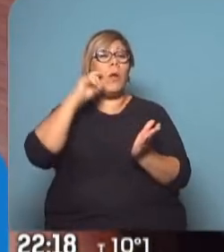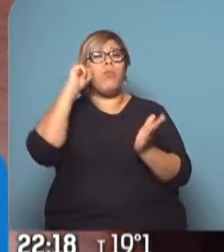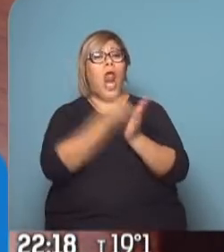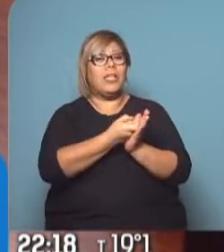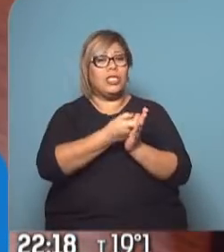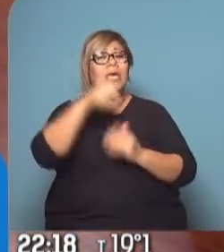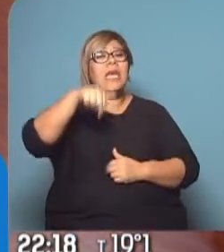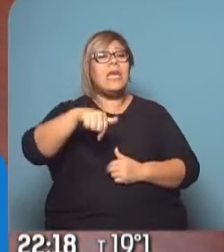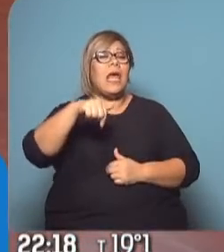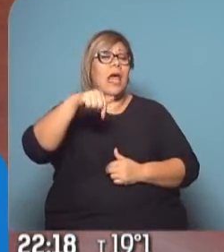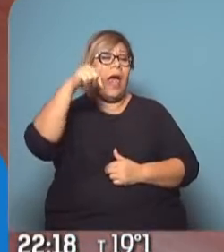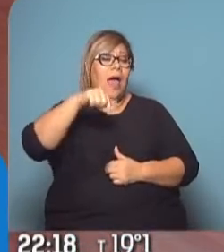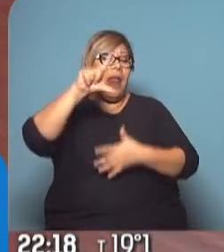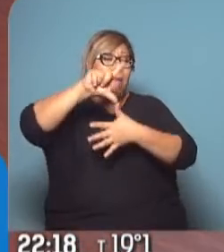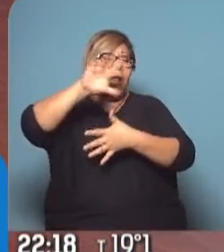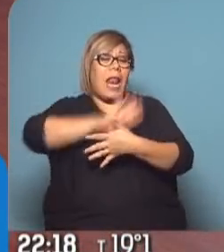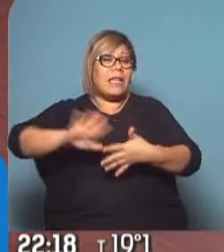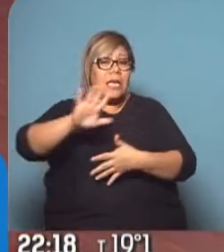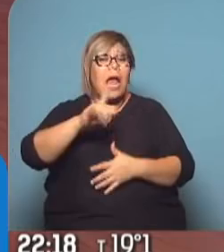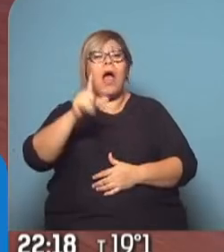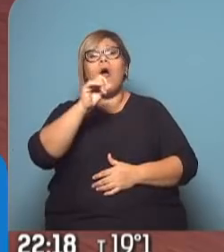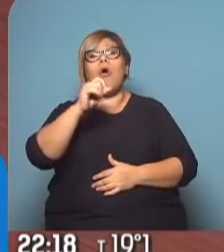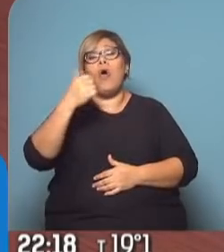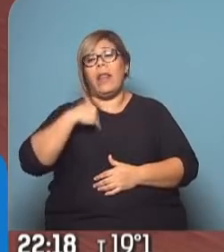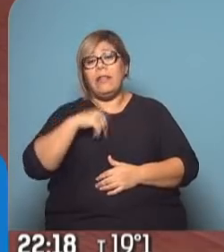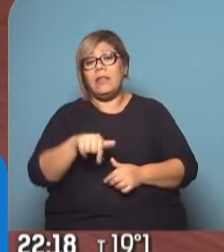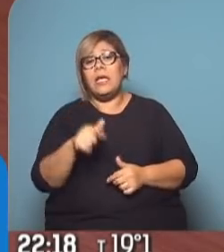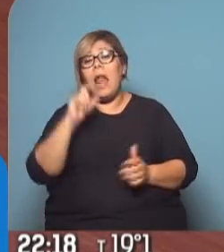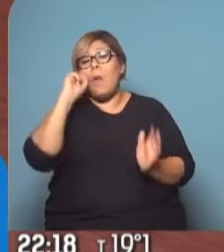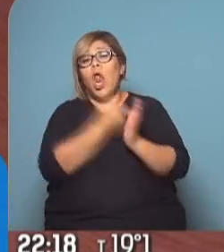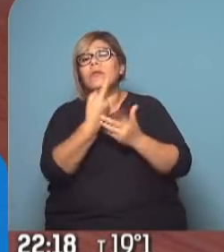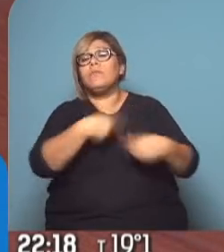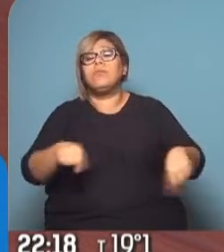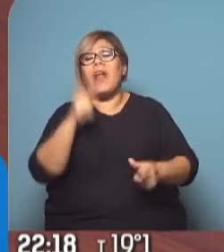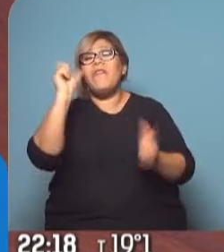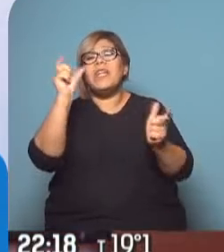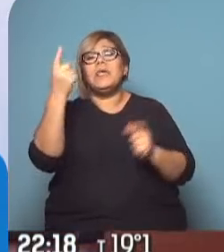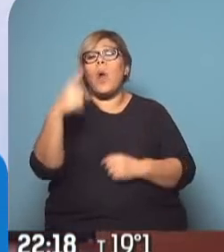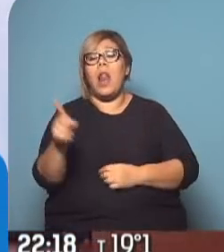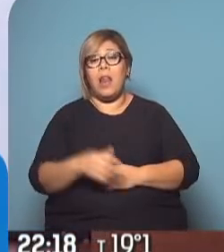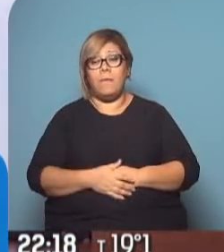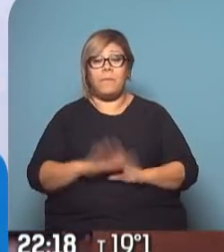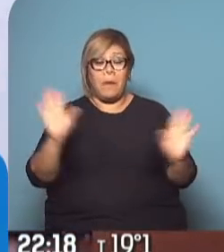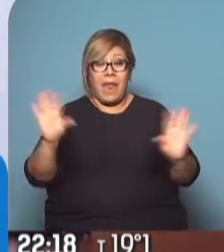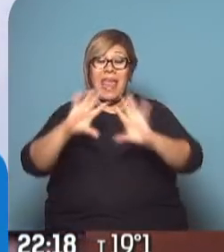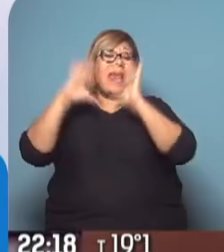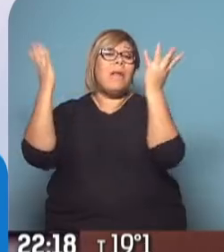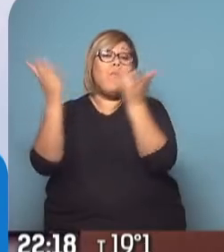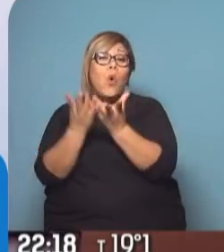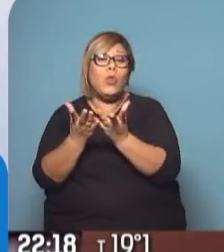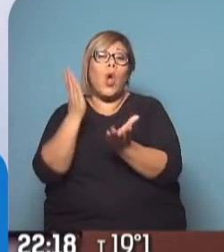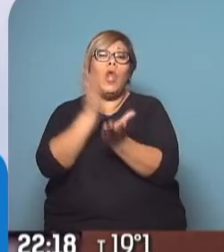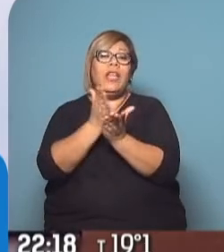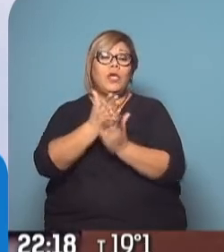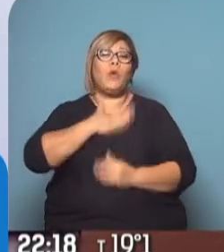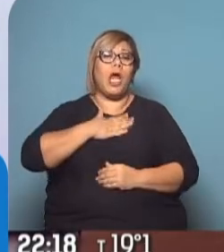mundo. Eso tenemos que tenerlo muy, muy presente, ¿no? Que en todos los países se violan los derechos humanos. De una manera, en algunos más que en